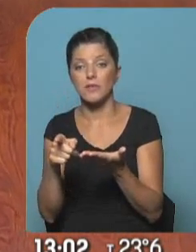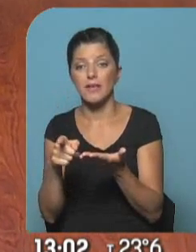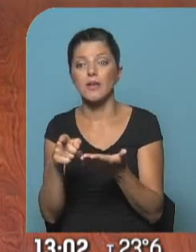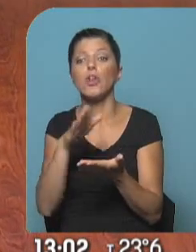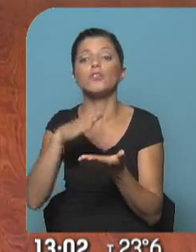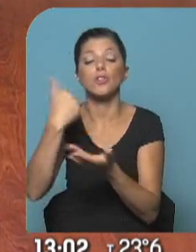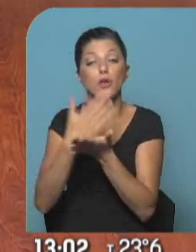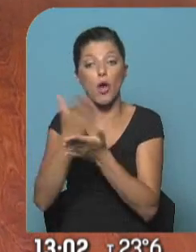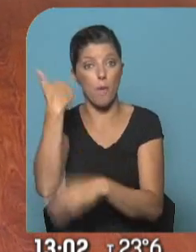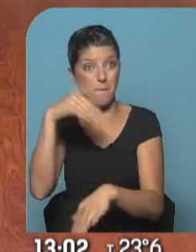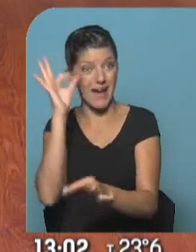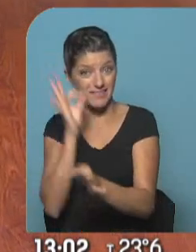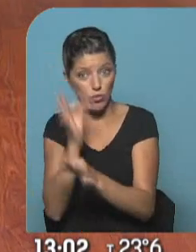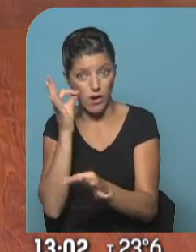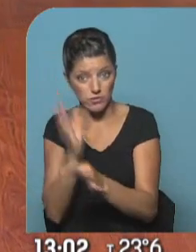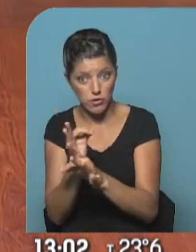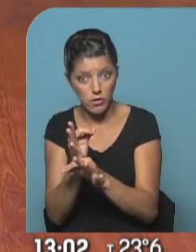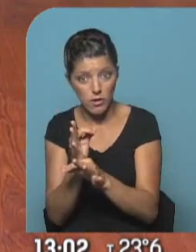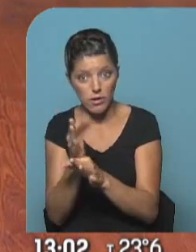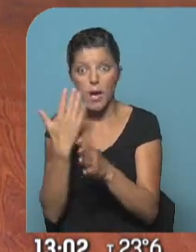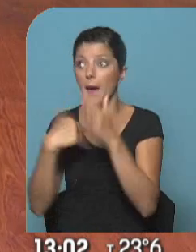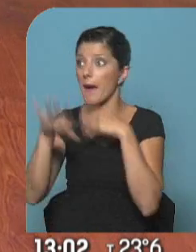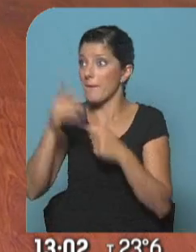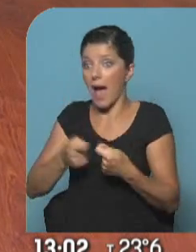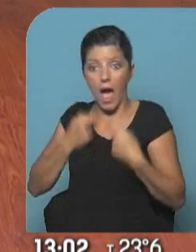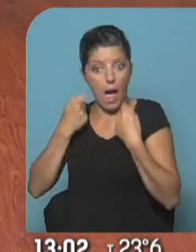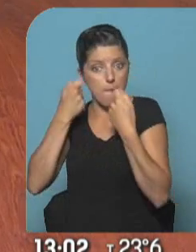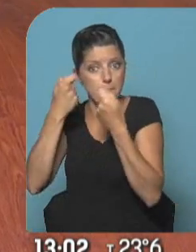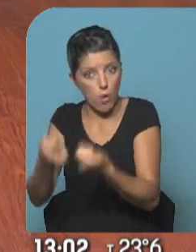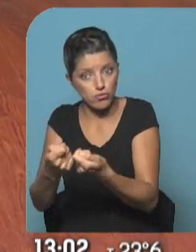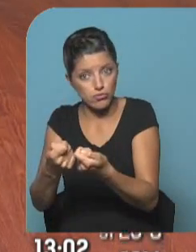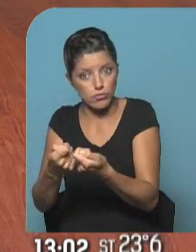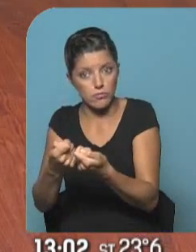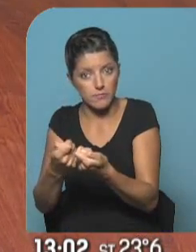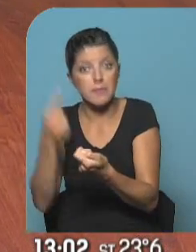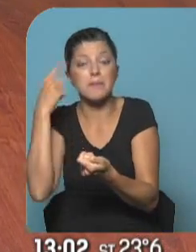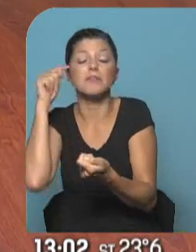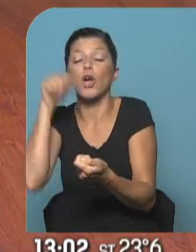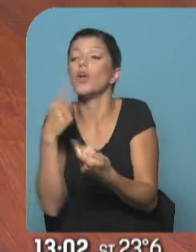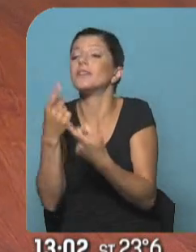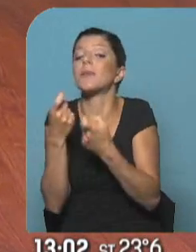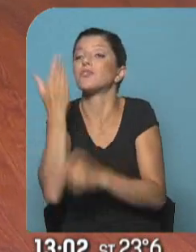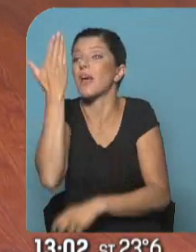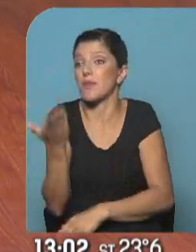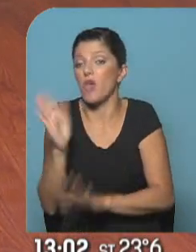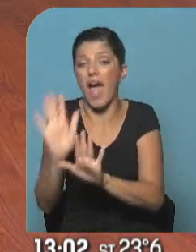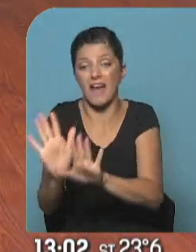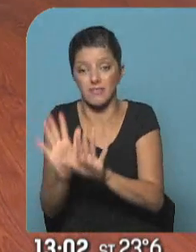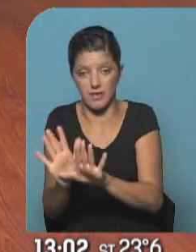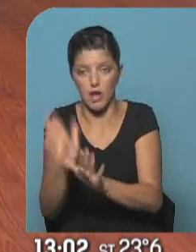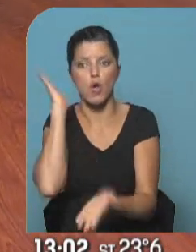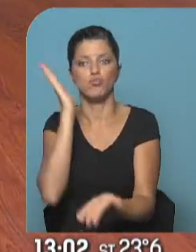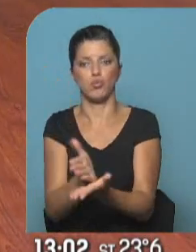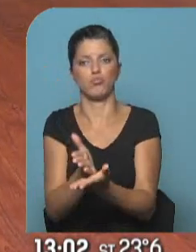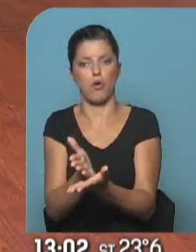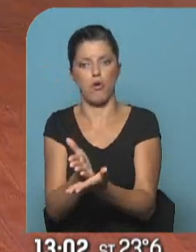que las escuelas militares sean cada vez más prestigiadas, defendeu los torturadores de Dilma, que Dilma ha sido